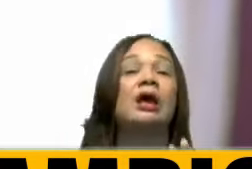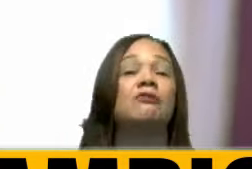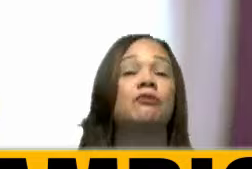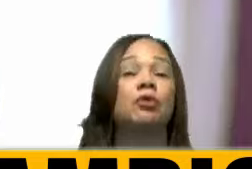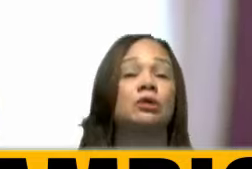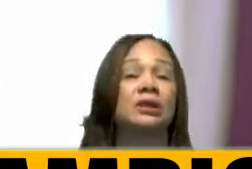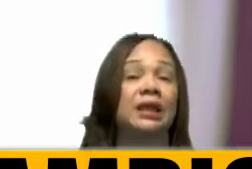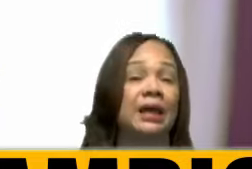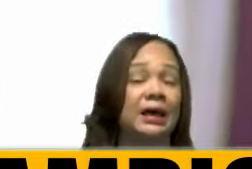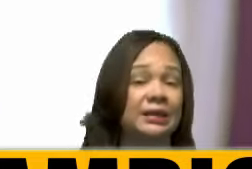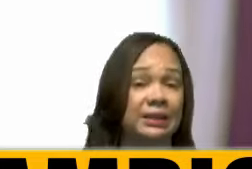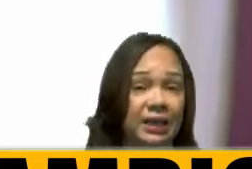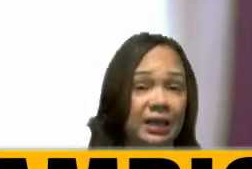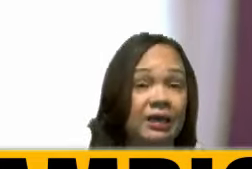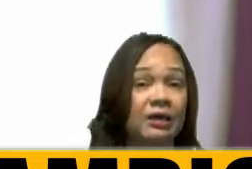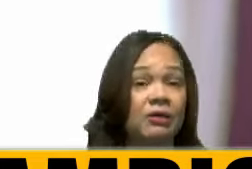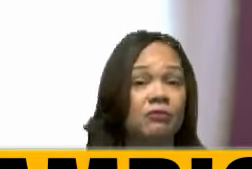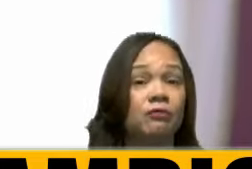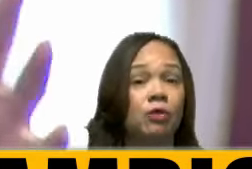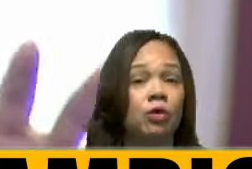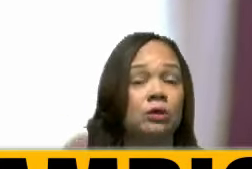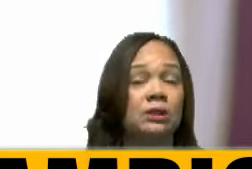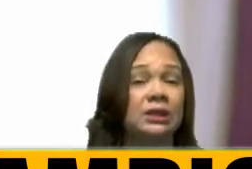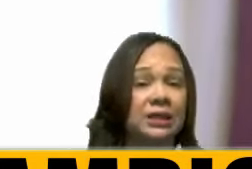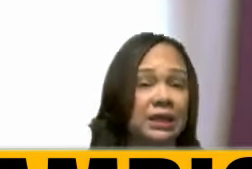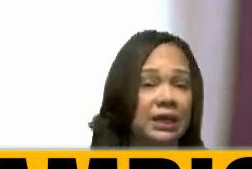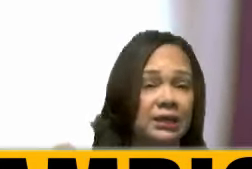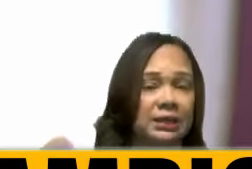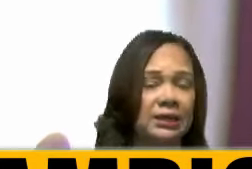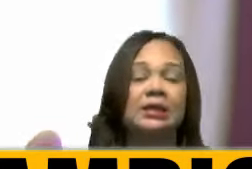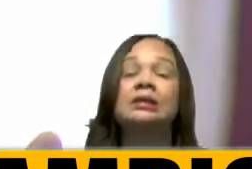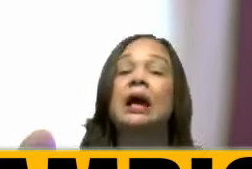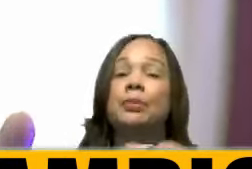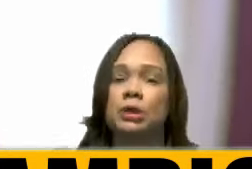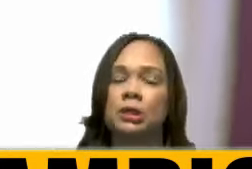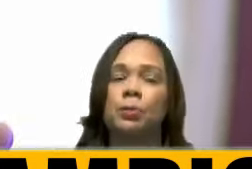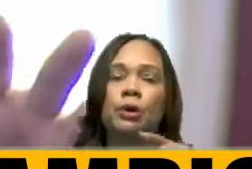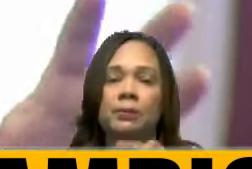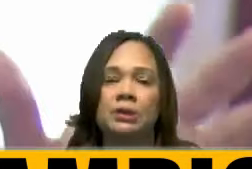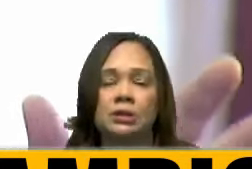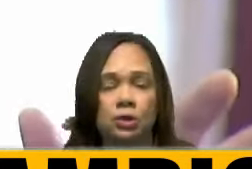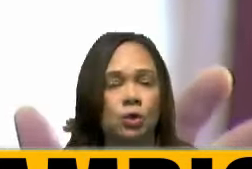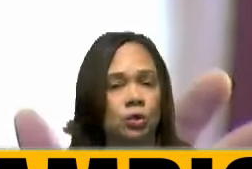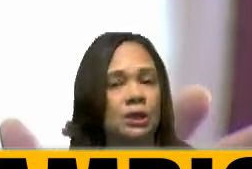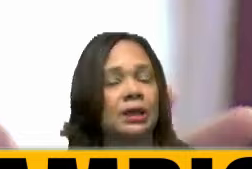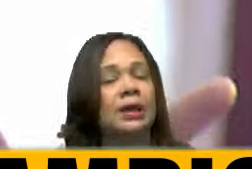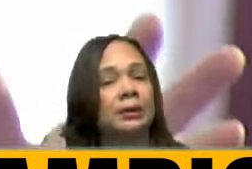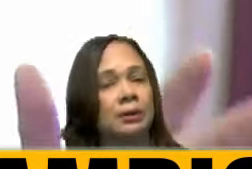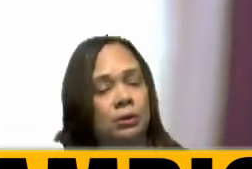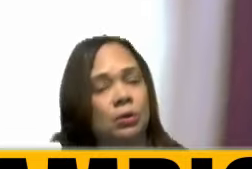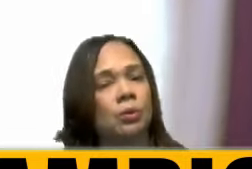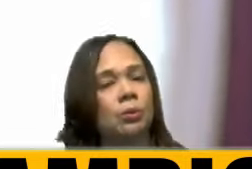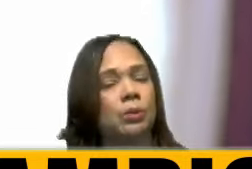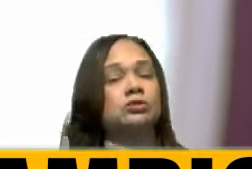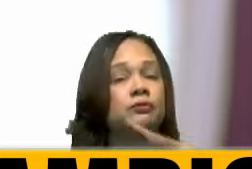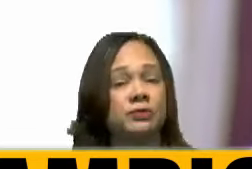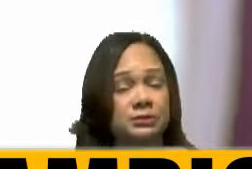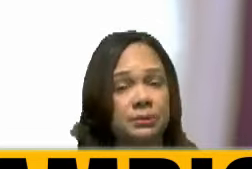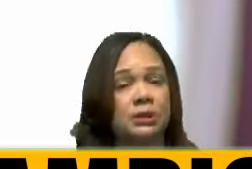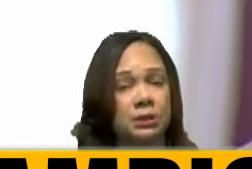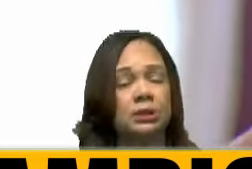la entidad que se menciona está tutelada por el Ministerio de Industria comercio mi pyme hay un viceministerio en en el